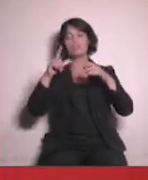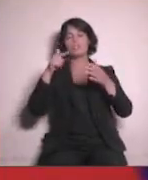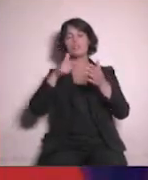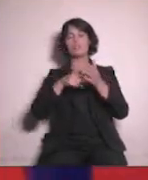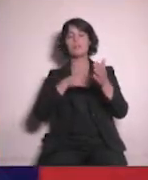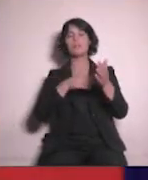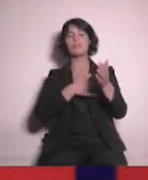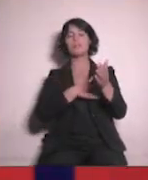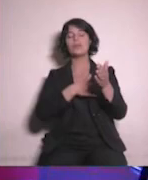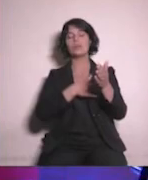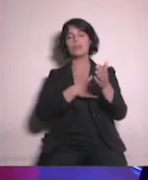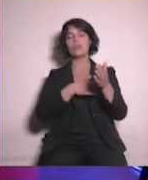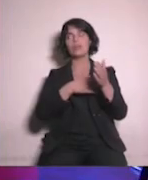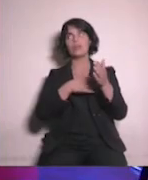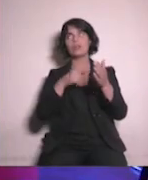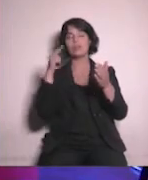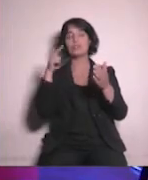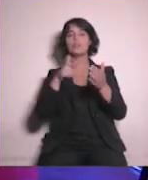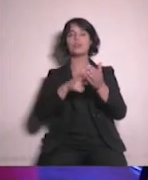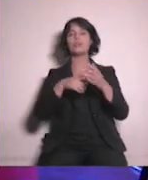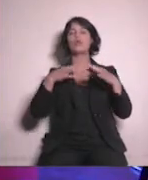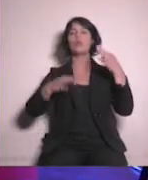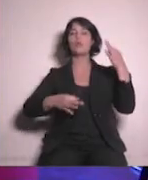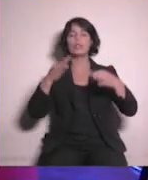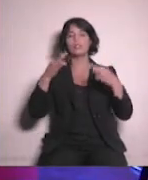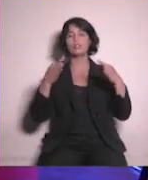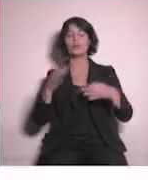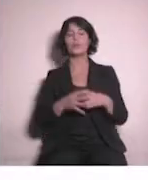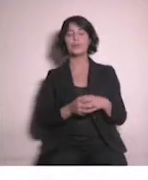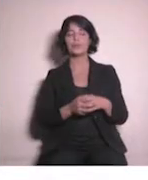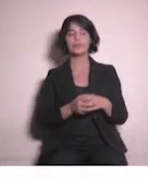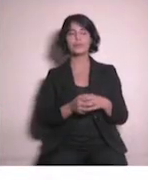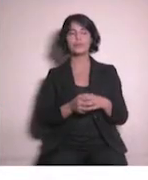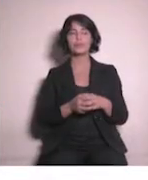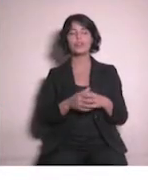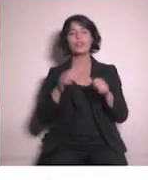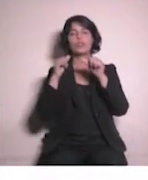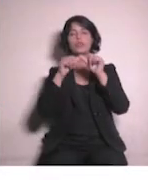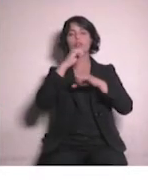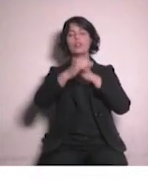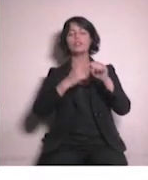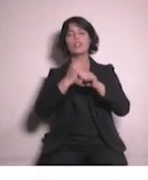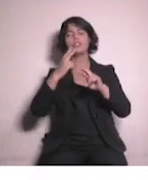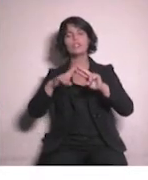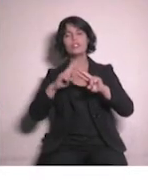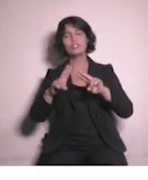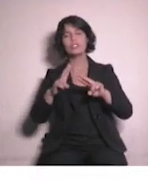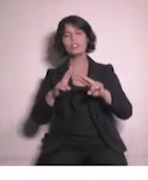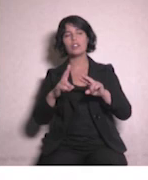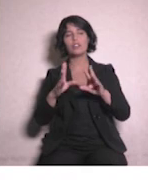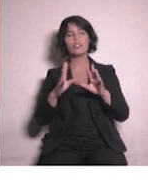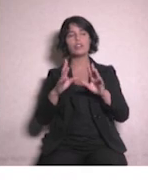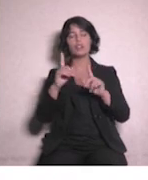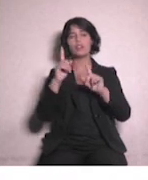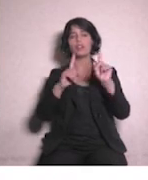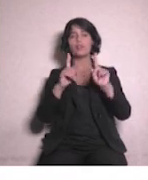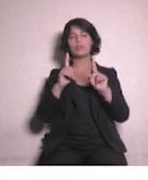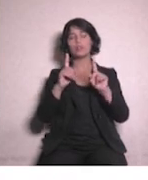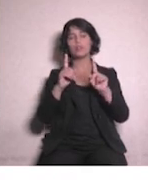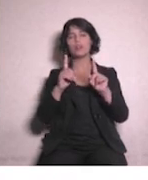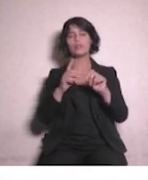Los rezagos, se los mencioné hace poco. Durante el año se generan rezagos y se aclaran